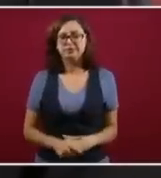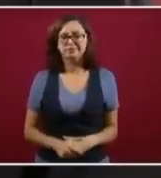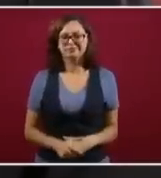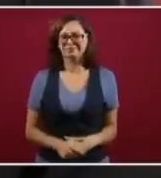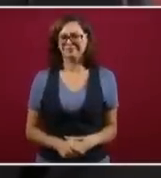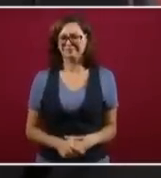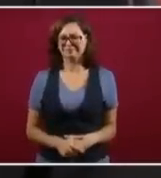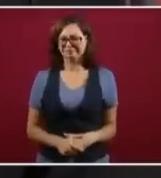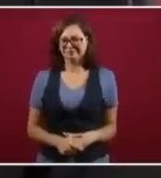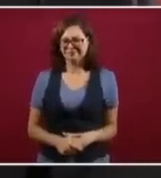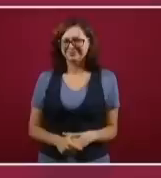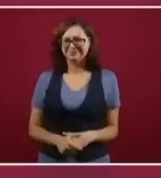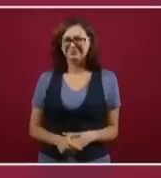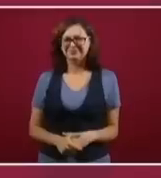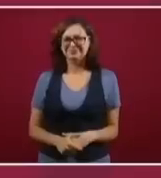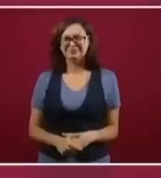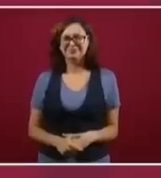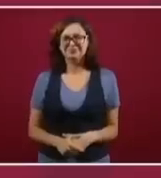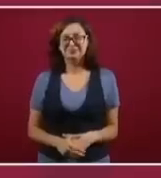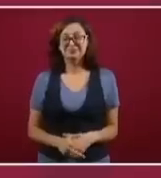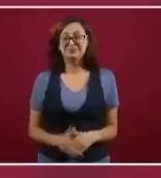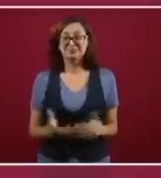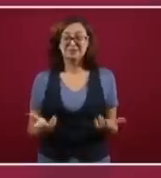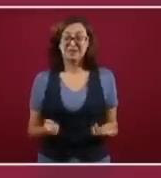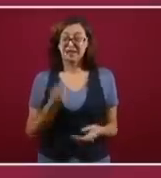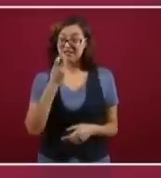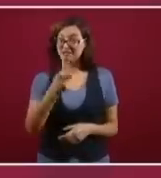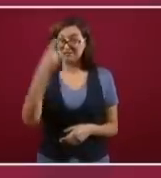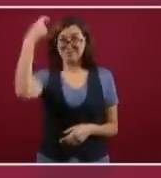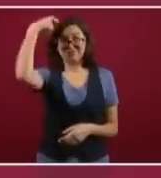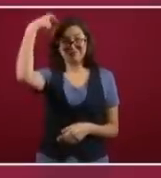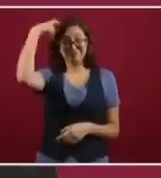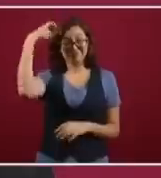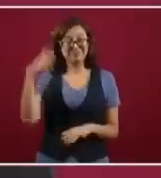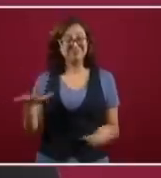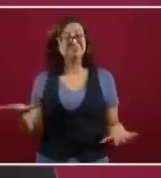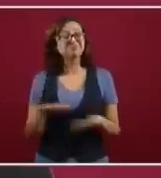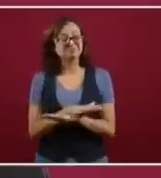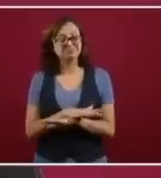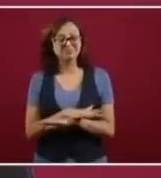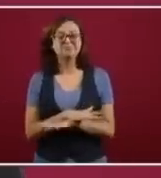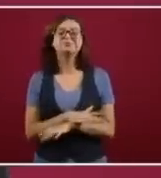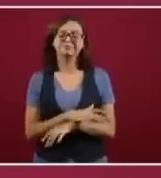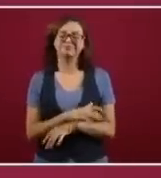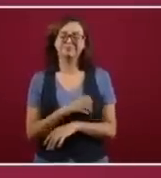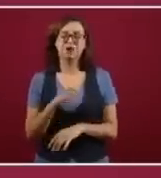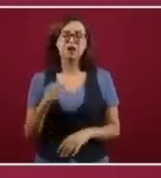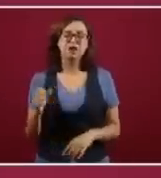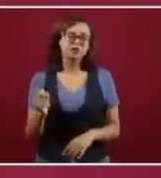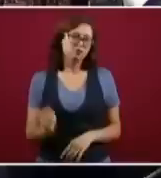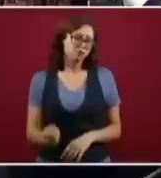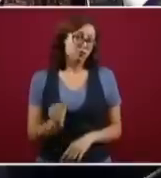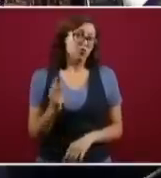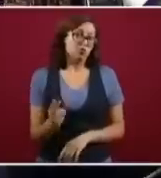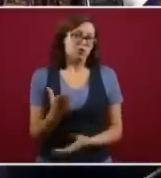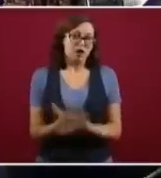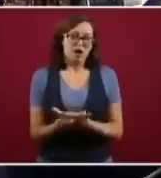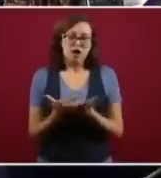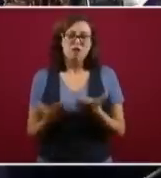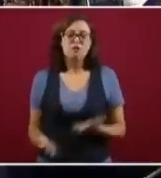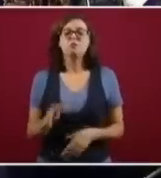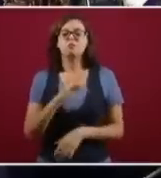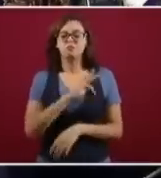Entonces, eso es lo que tenemos que cambiar, y afortunadamente lo podemos hacer porque hay